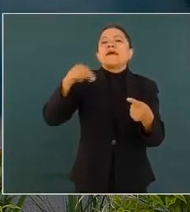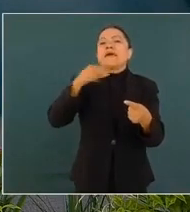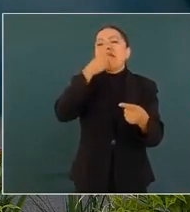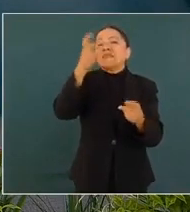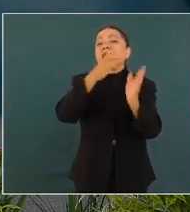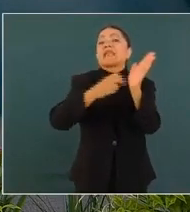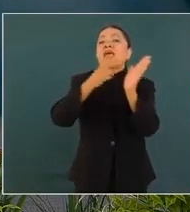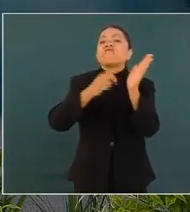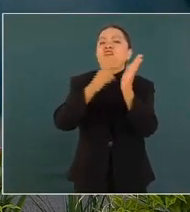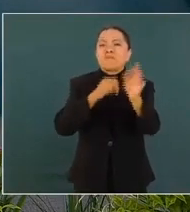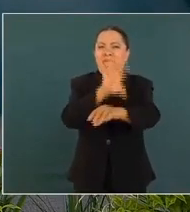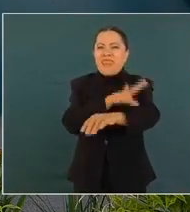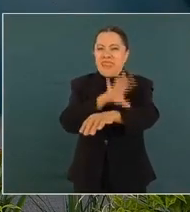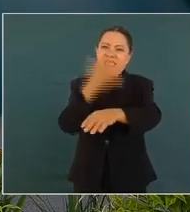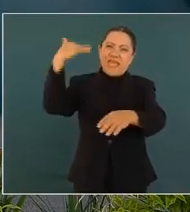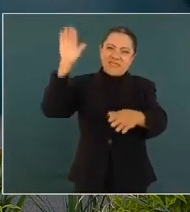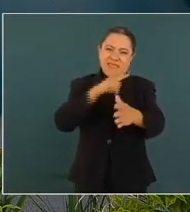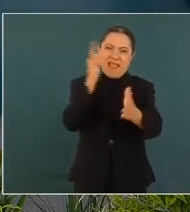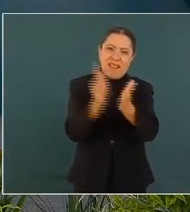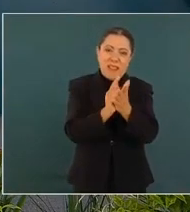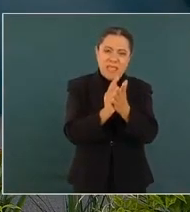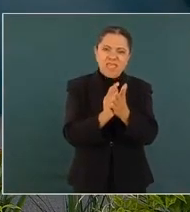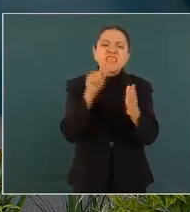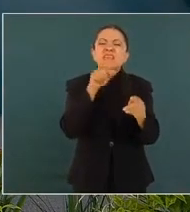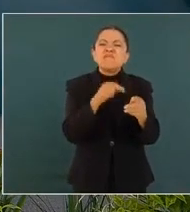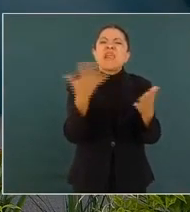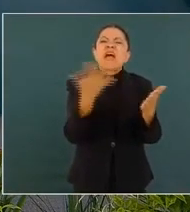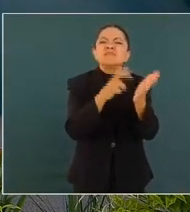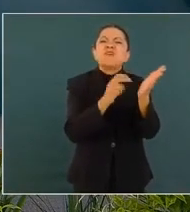reforma energética que se hizo para privatizar